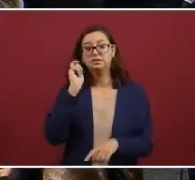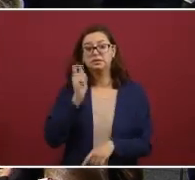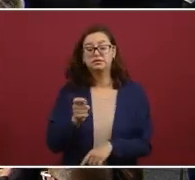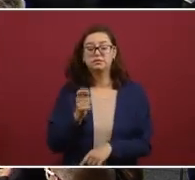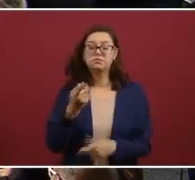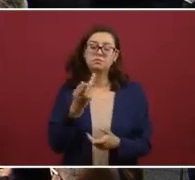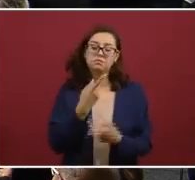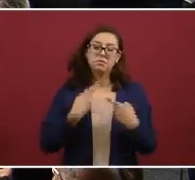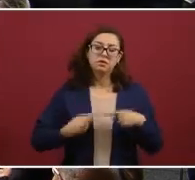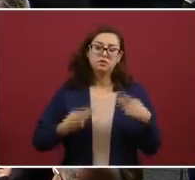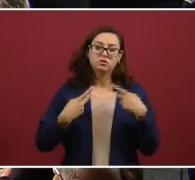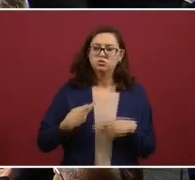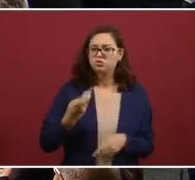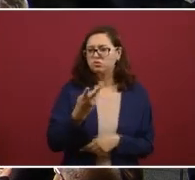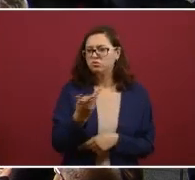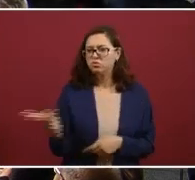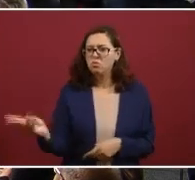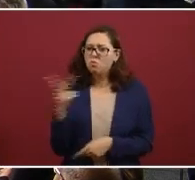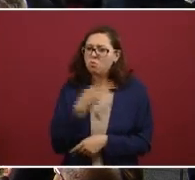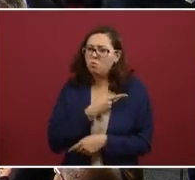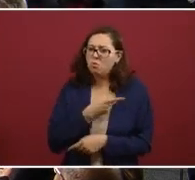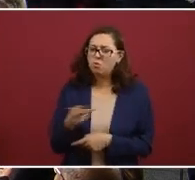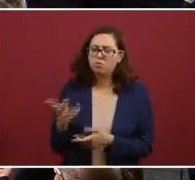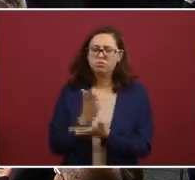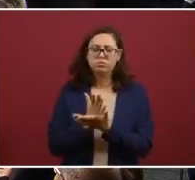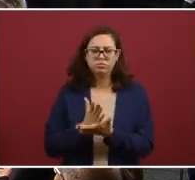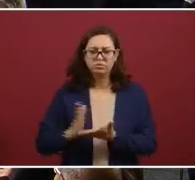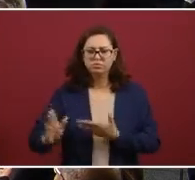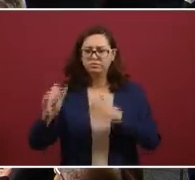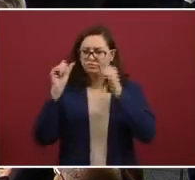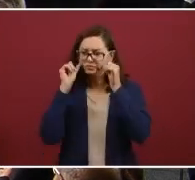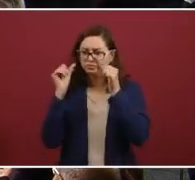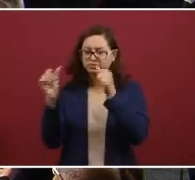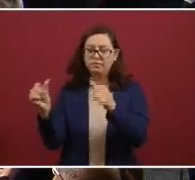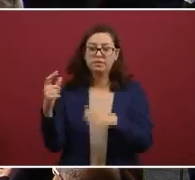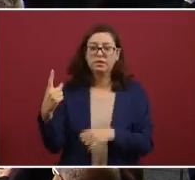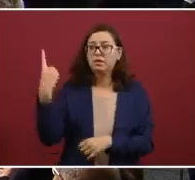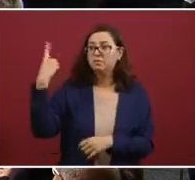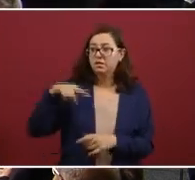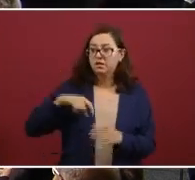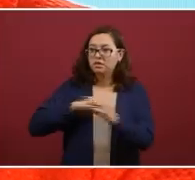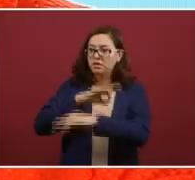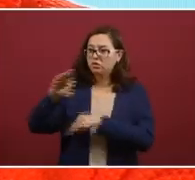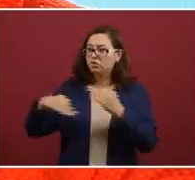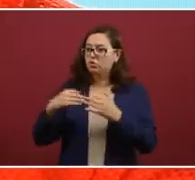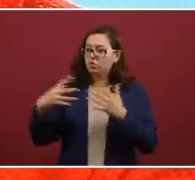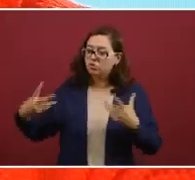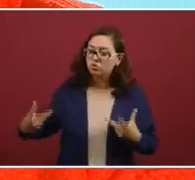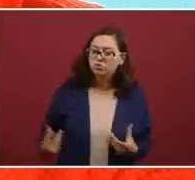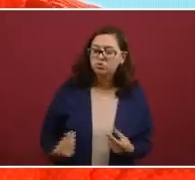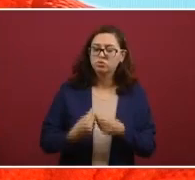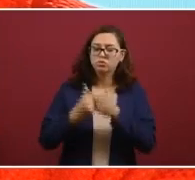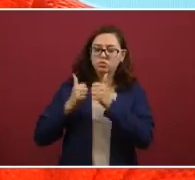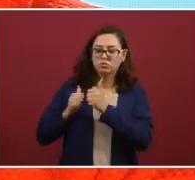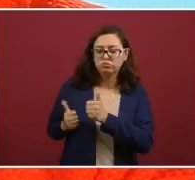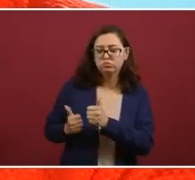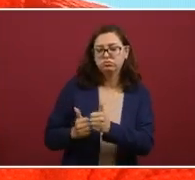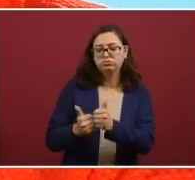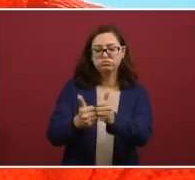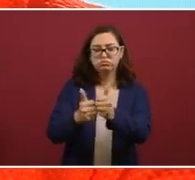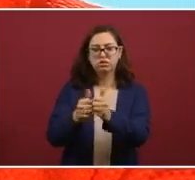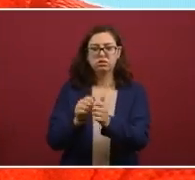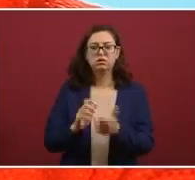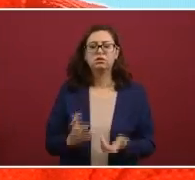más pobres y excluidas. Nos ha mandatado no dejar a nadie atrás y a nadie fuera. Y no son